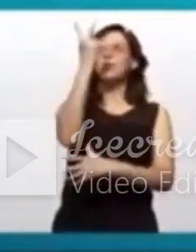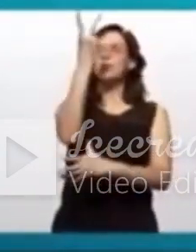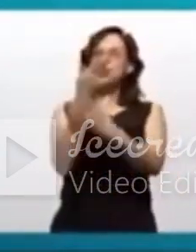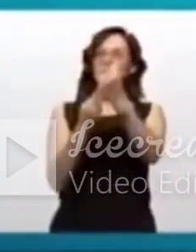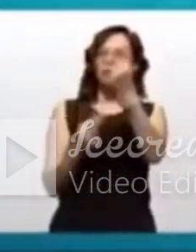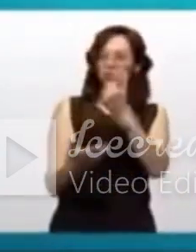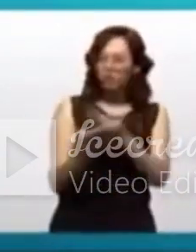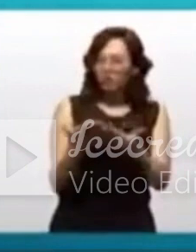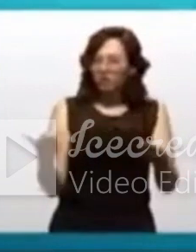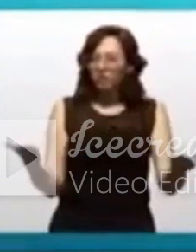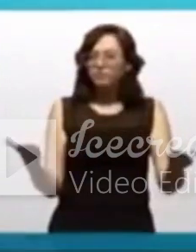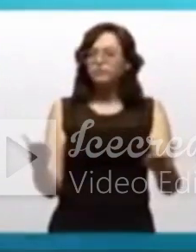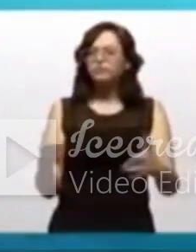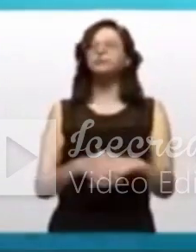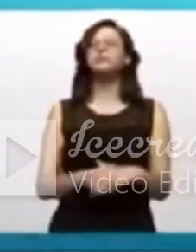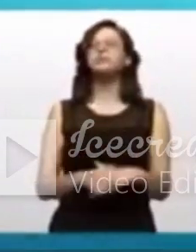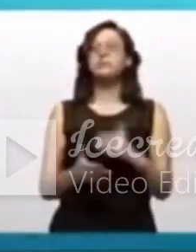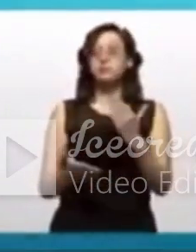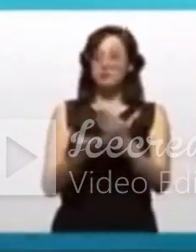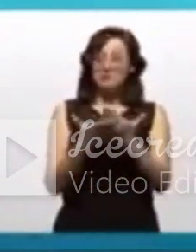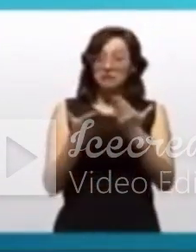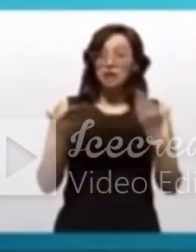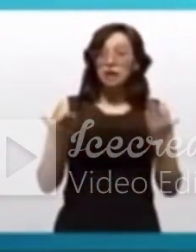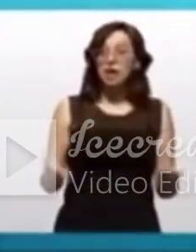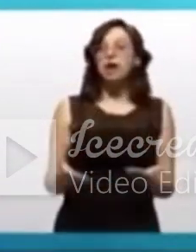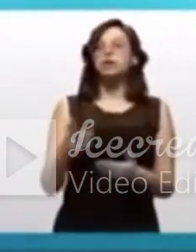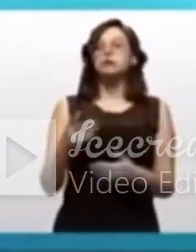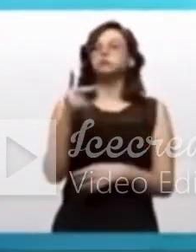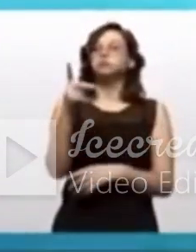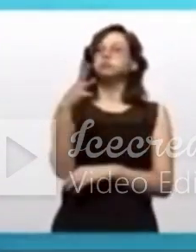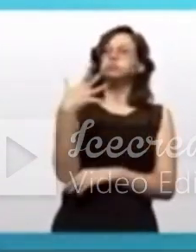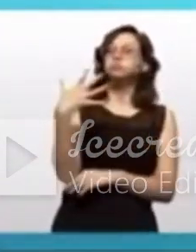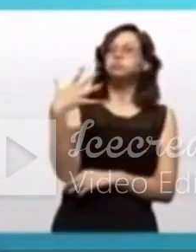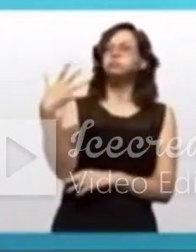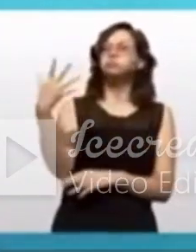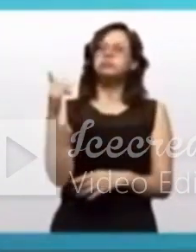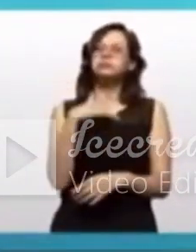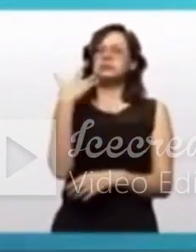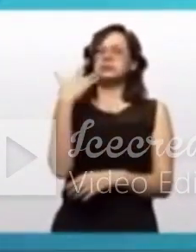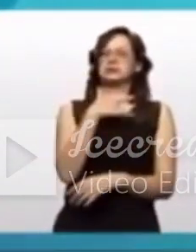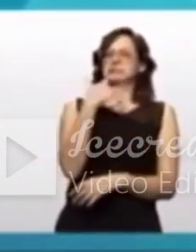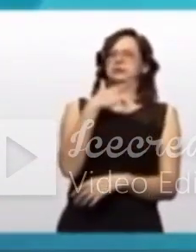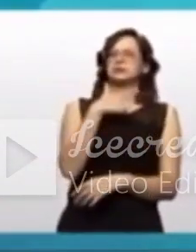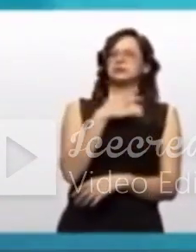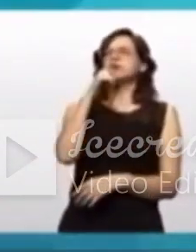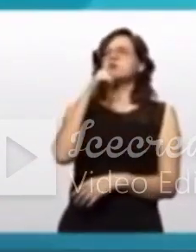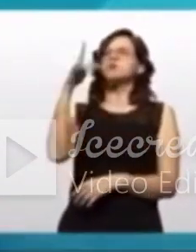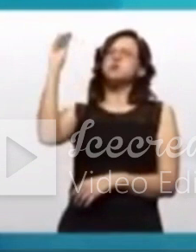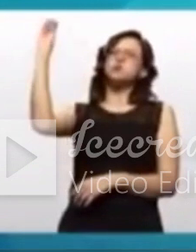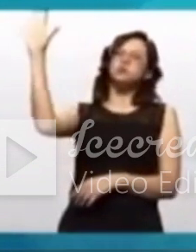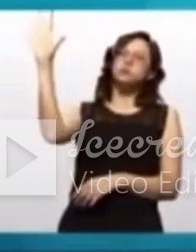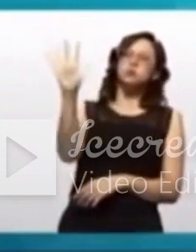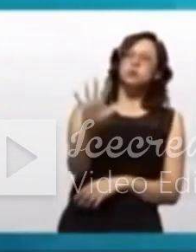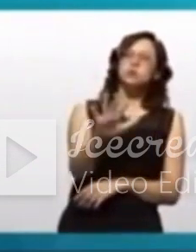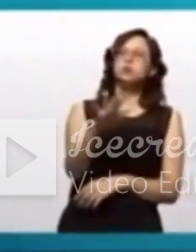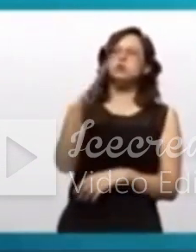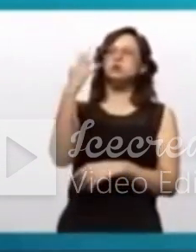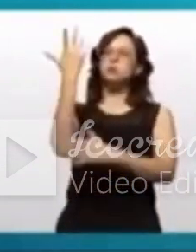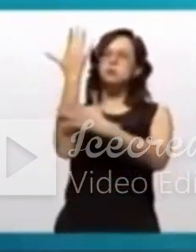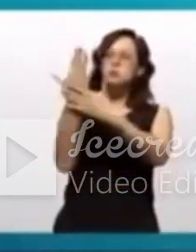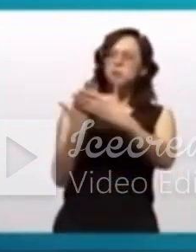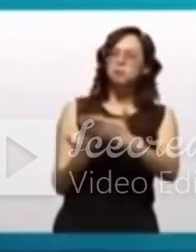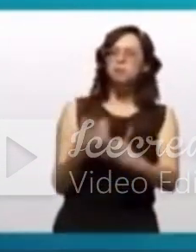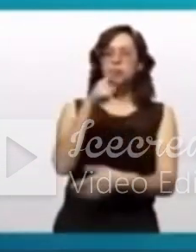en el presente. Ese presente en que el crespón era cobijado como una revelación por la luz amarilla de la tarde. Y